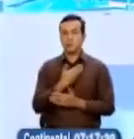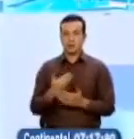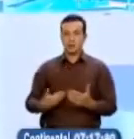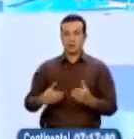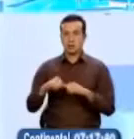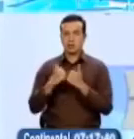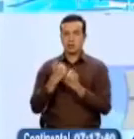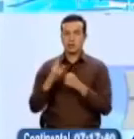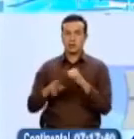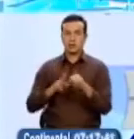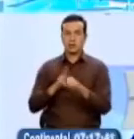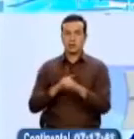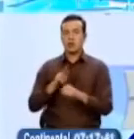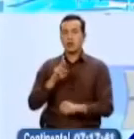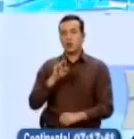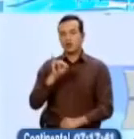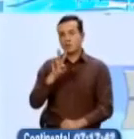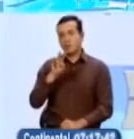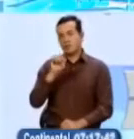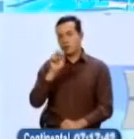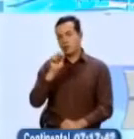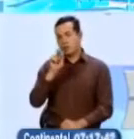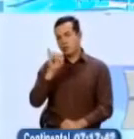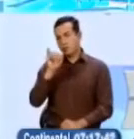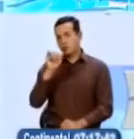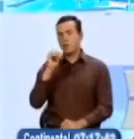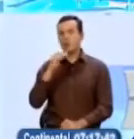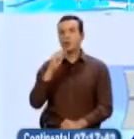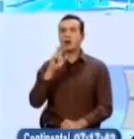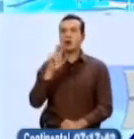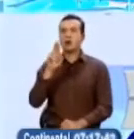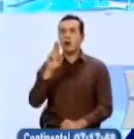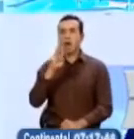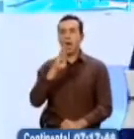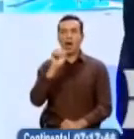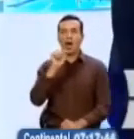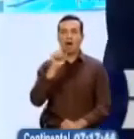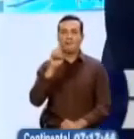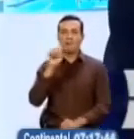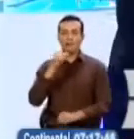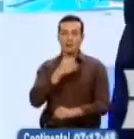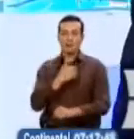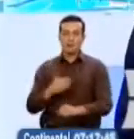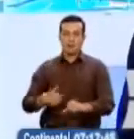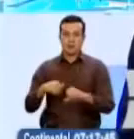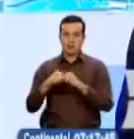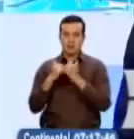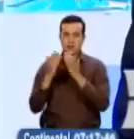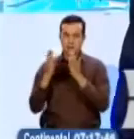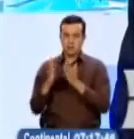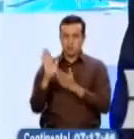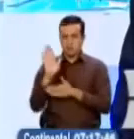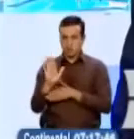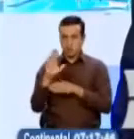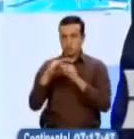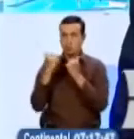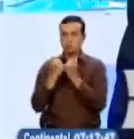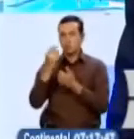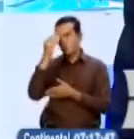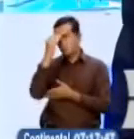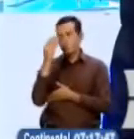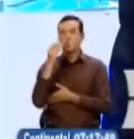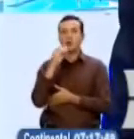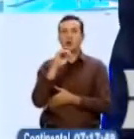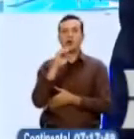presión de la asamblea a raúl abad el 7 la comisión educación y cultura a jimena ponce al